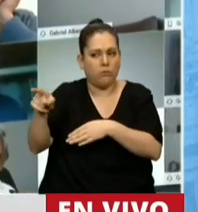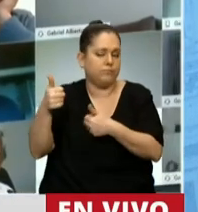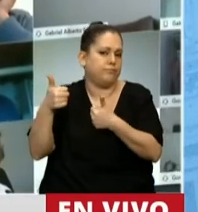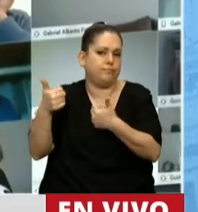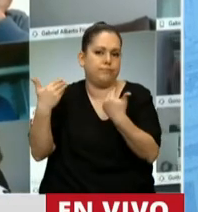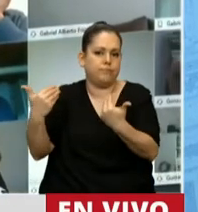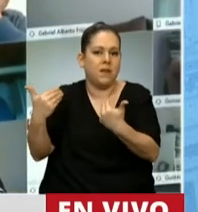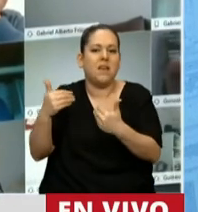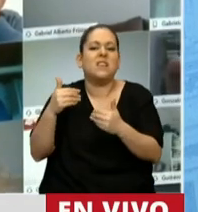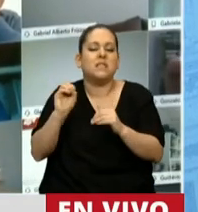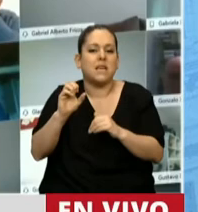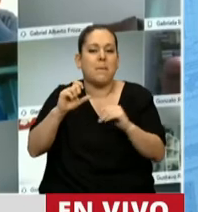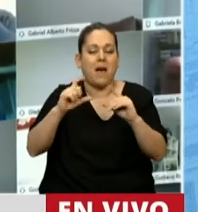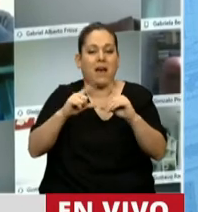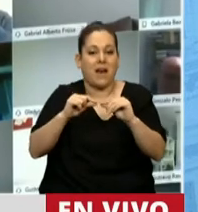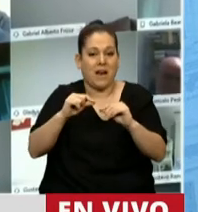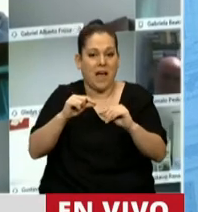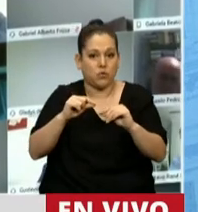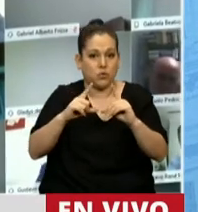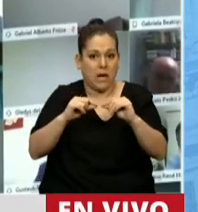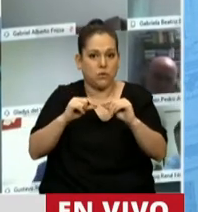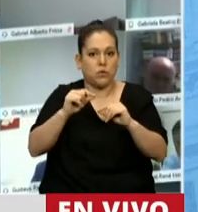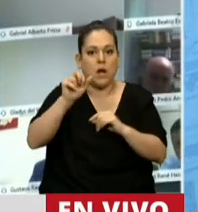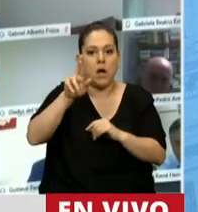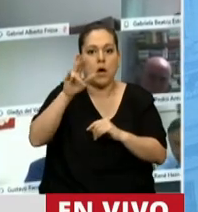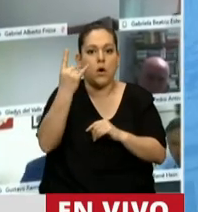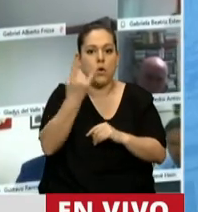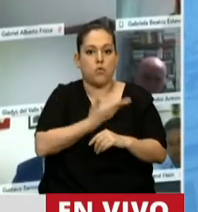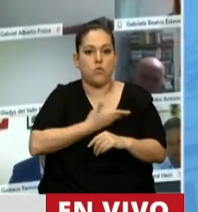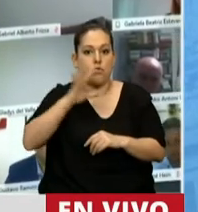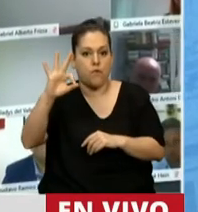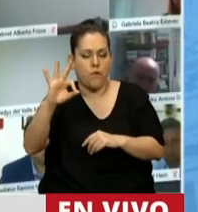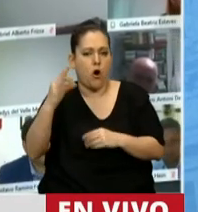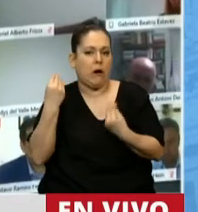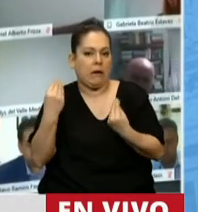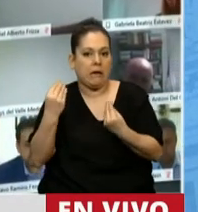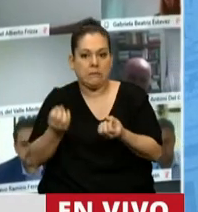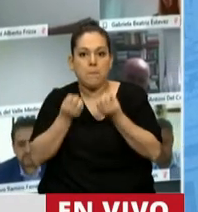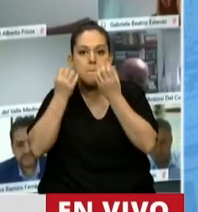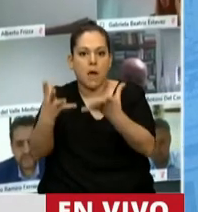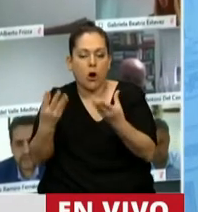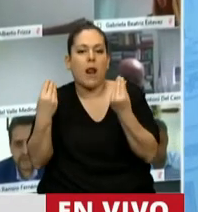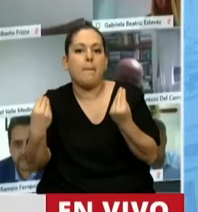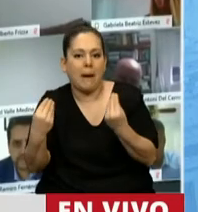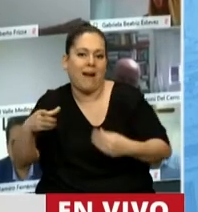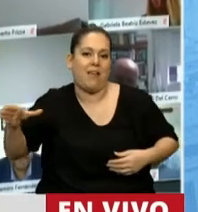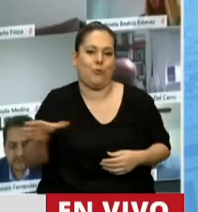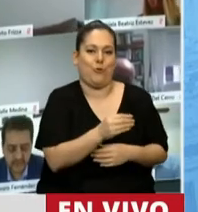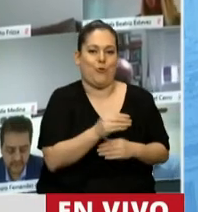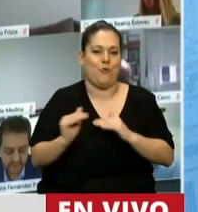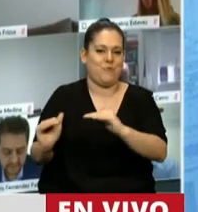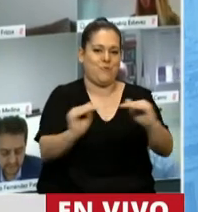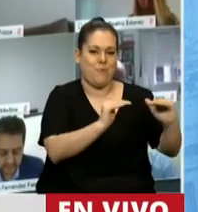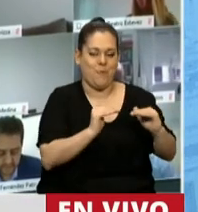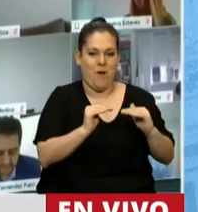es la cláusula Rufo. Es que permite que ante cualquier mejora, esa mejora sea para todos. Creo que este